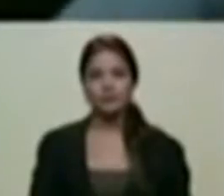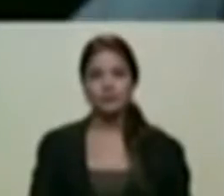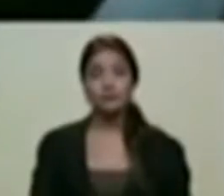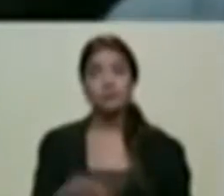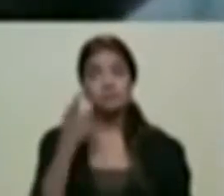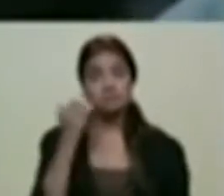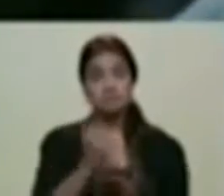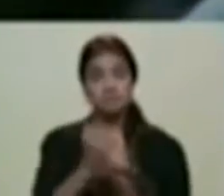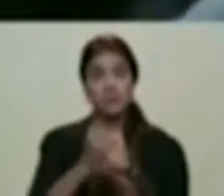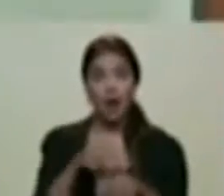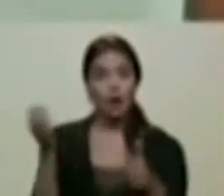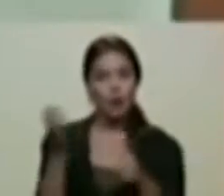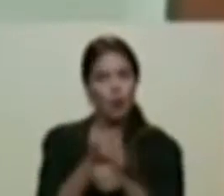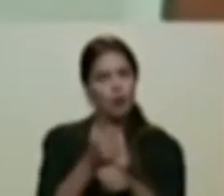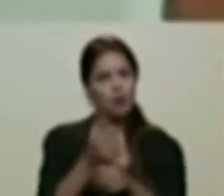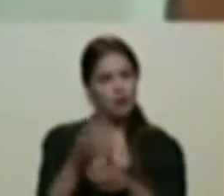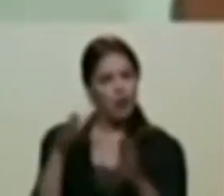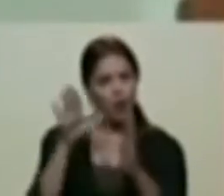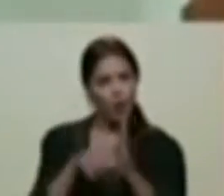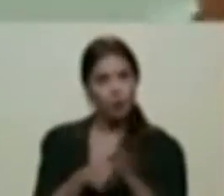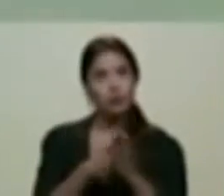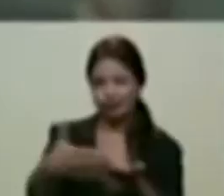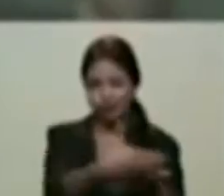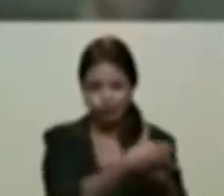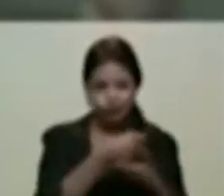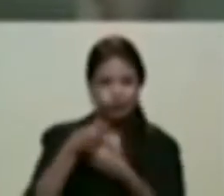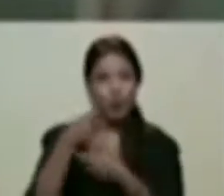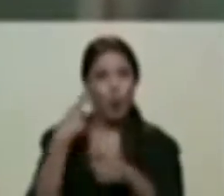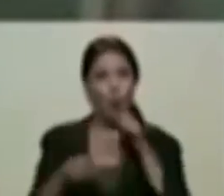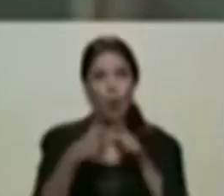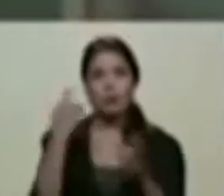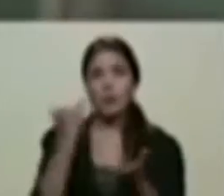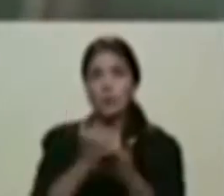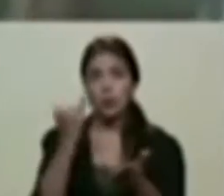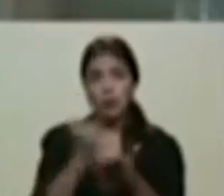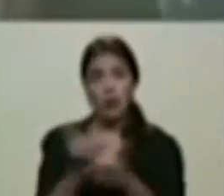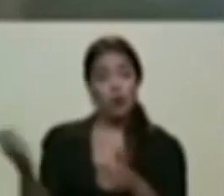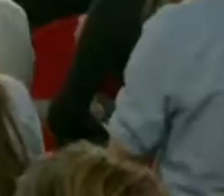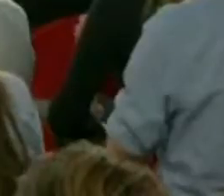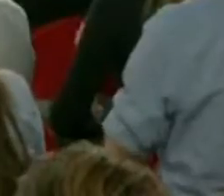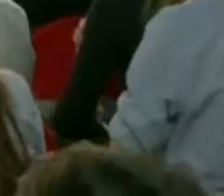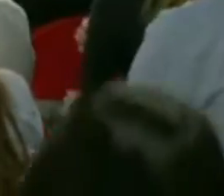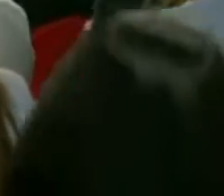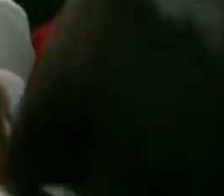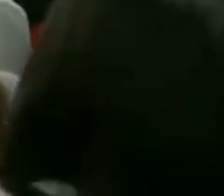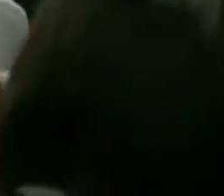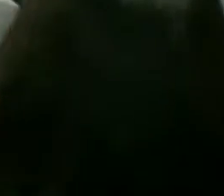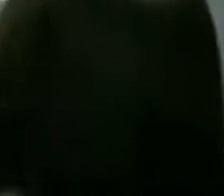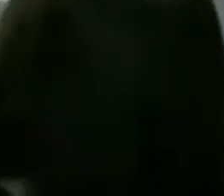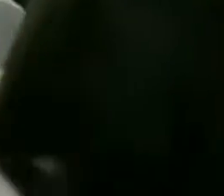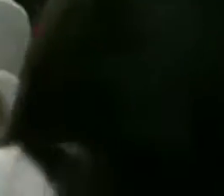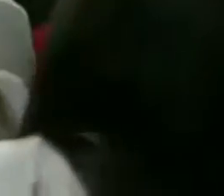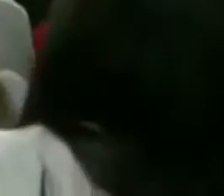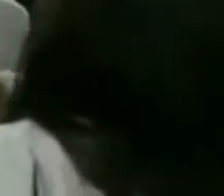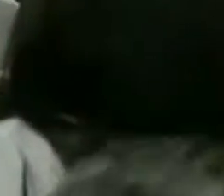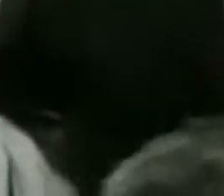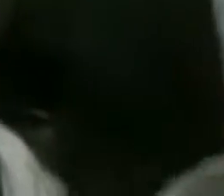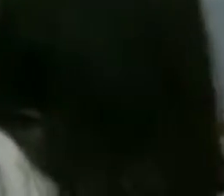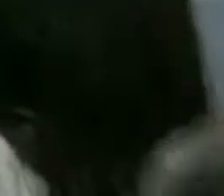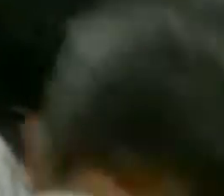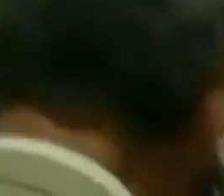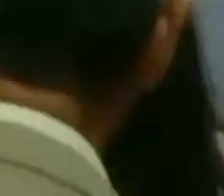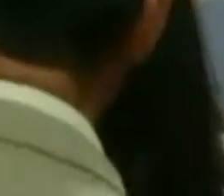una persecución política. El propio Nicolás Maduro le acusa a ella y a su marido, el diputado Germán Ferrer, de montar una red